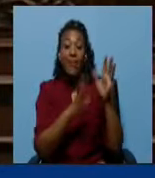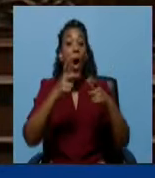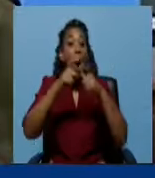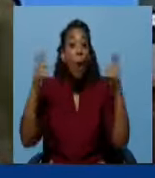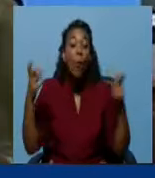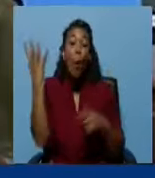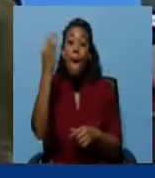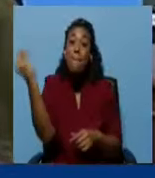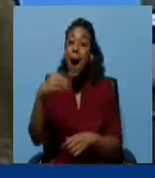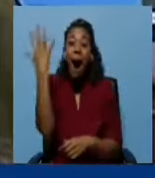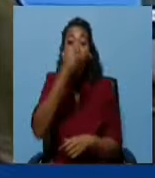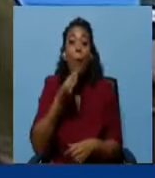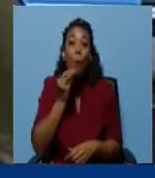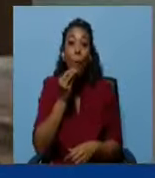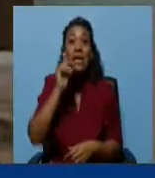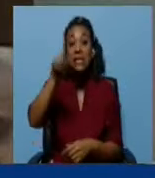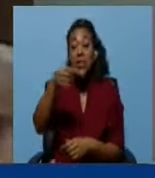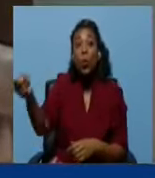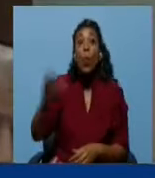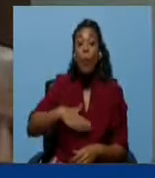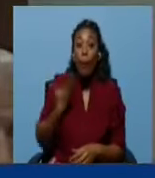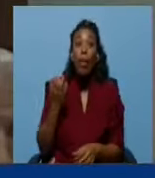pueden. Pueden.